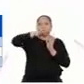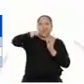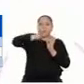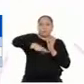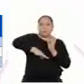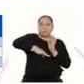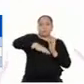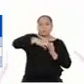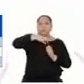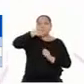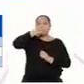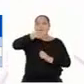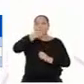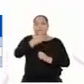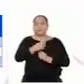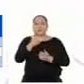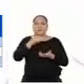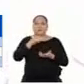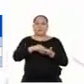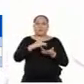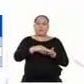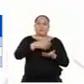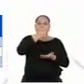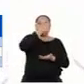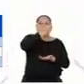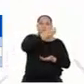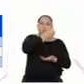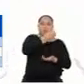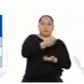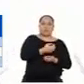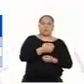manzanas y con más tazas de leche